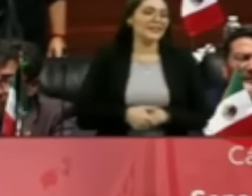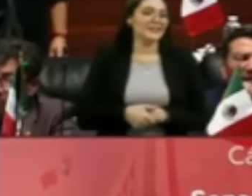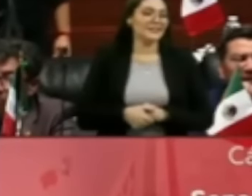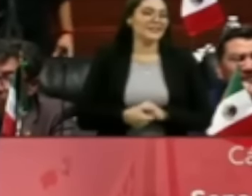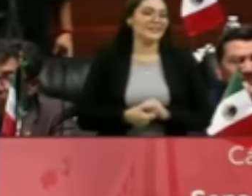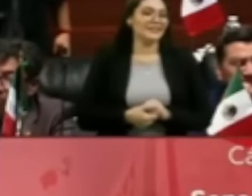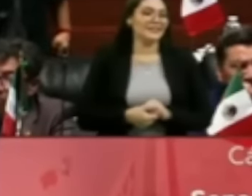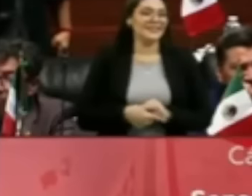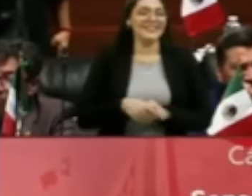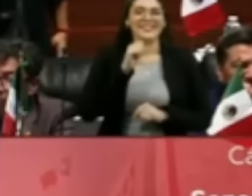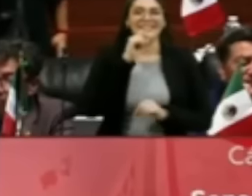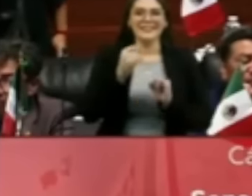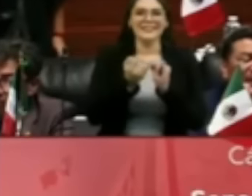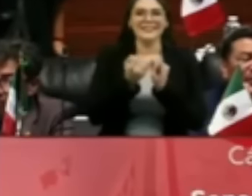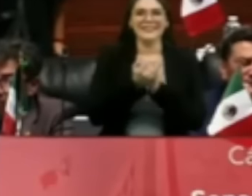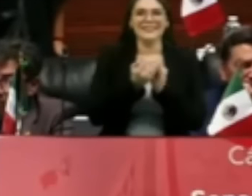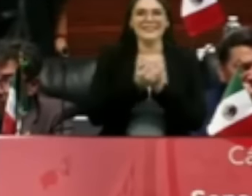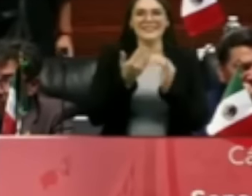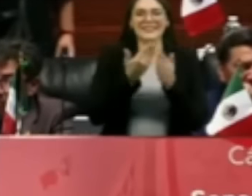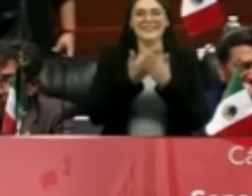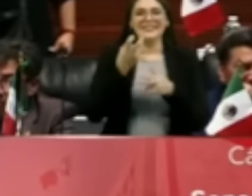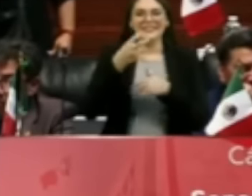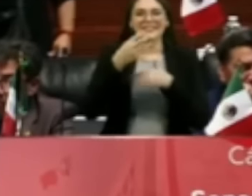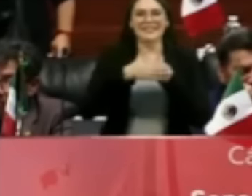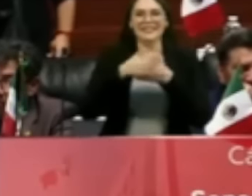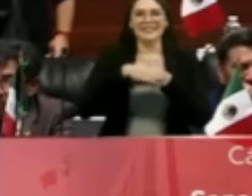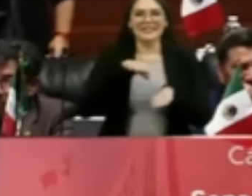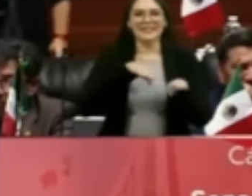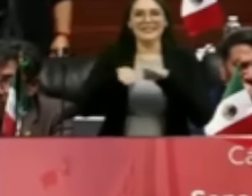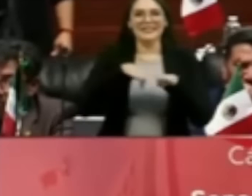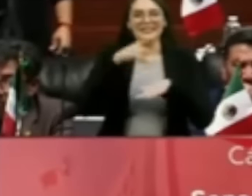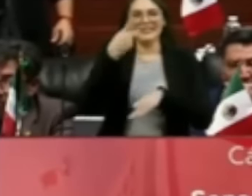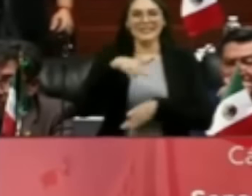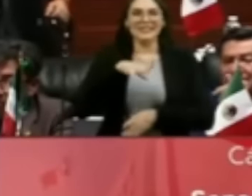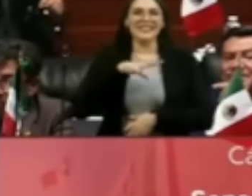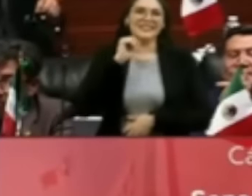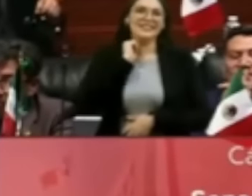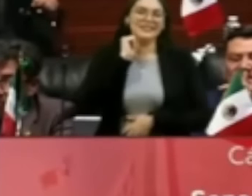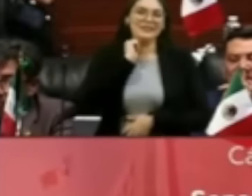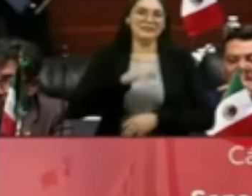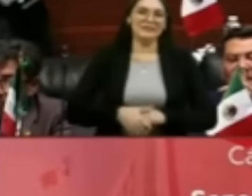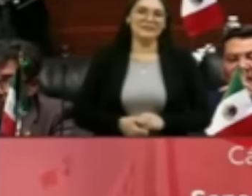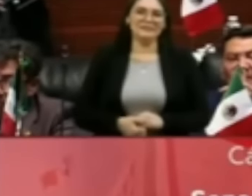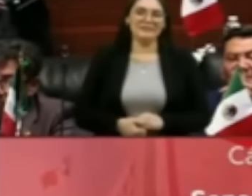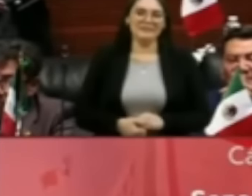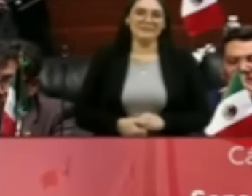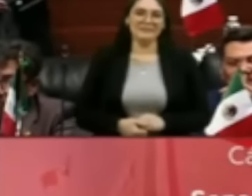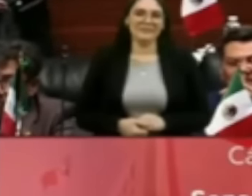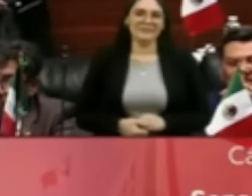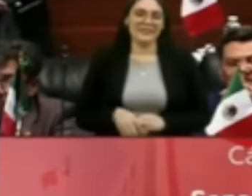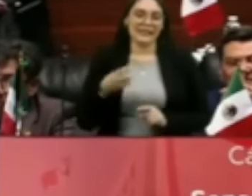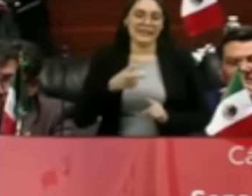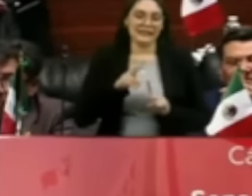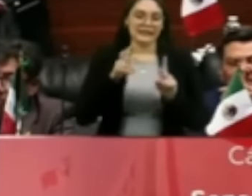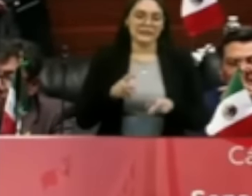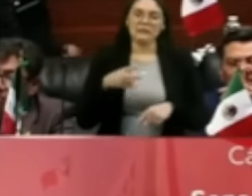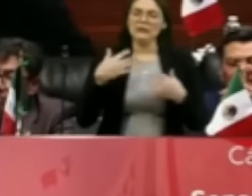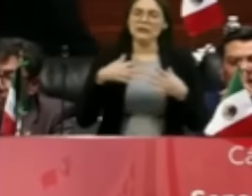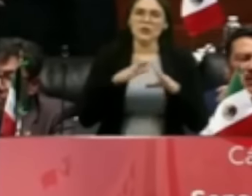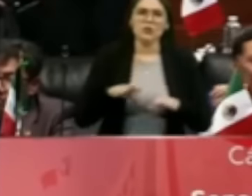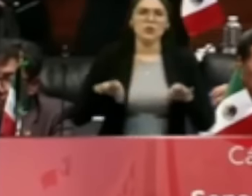Miguel Ángel Yunes Linares como senador, hasta hoy todavía suplente